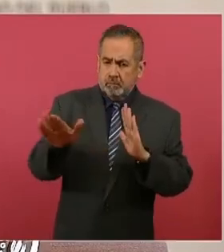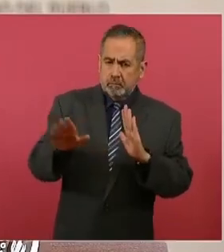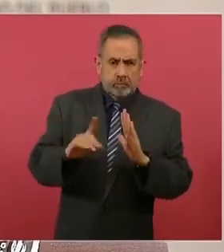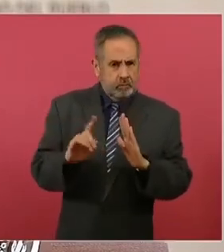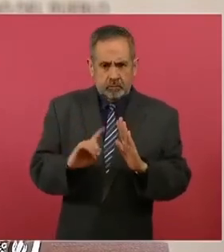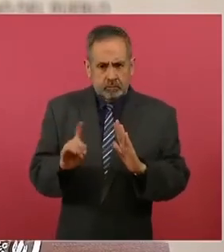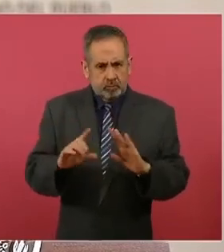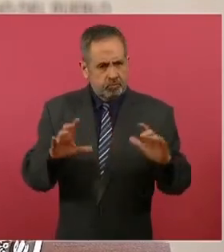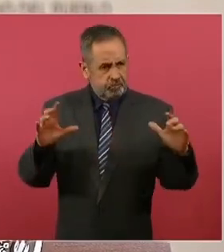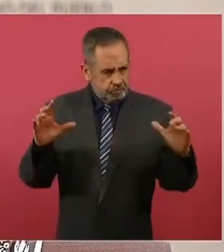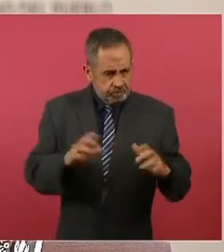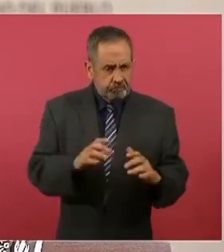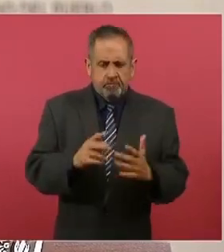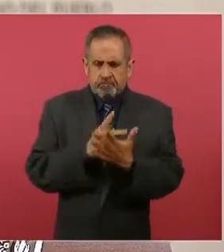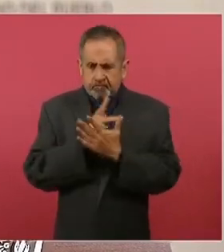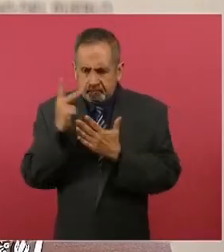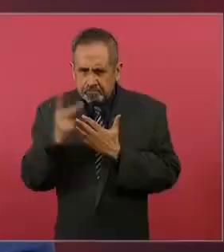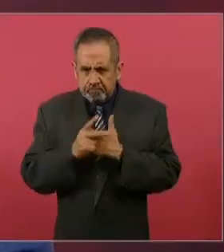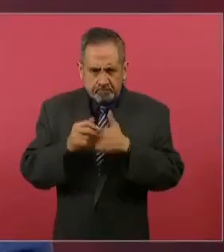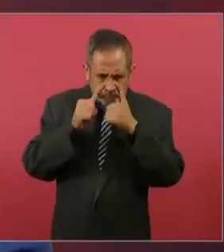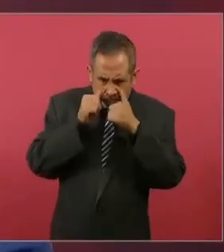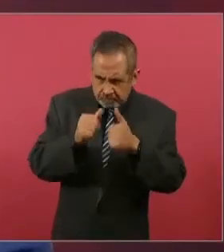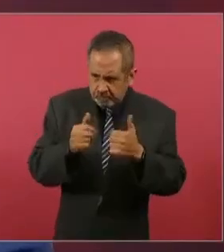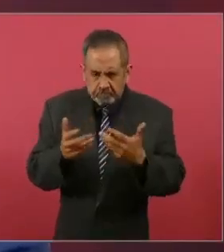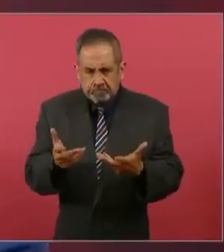se apliquen programas